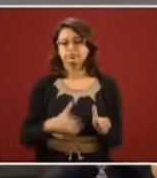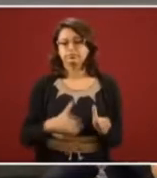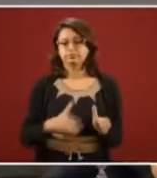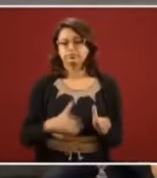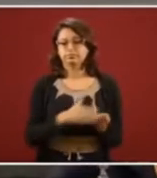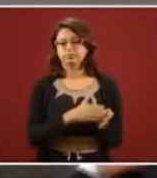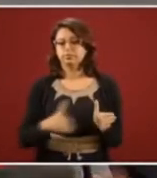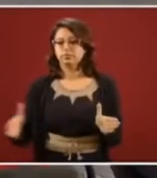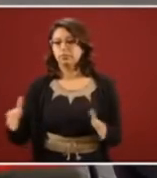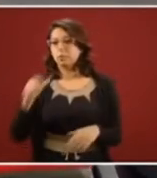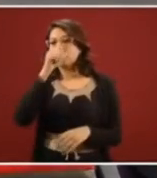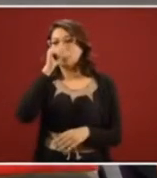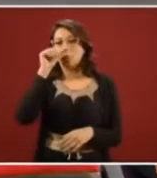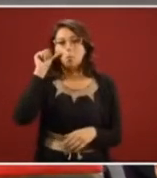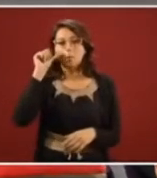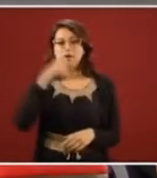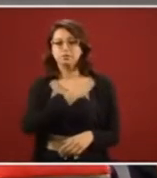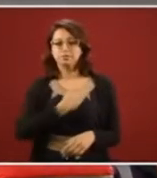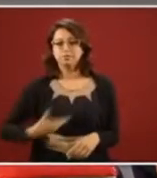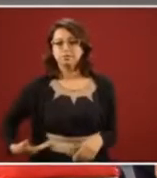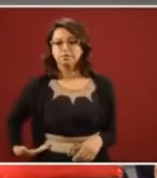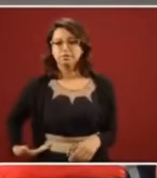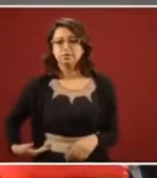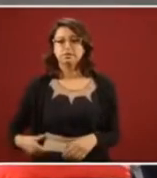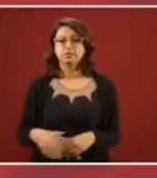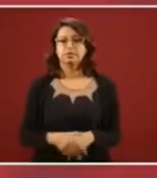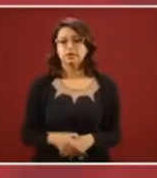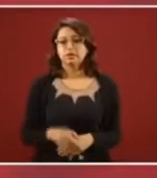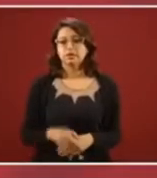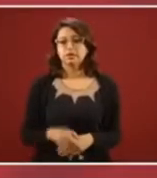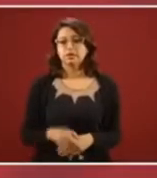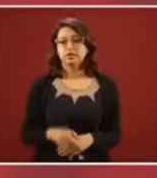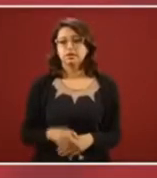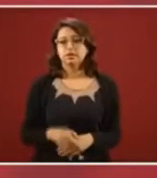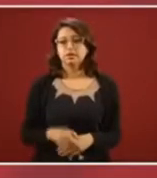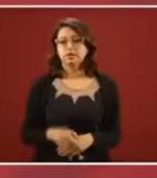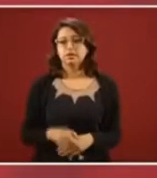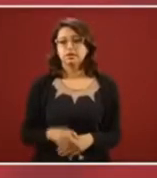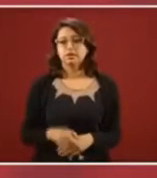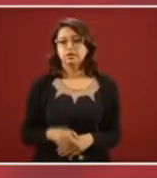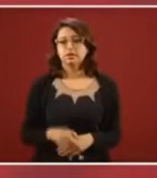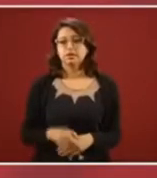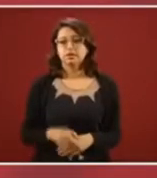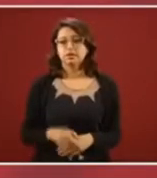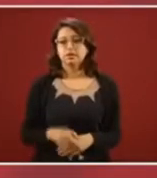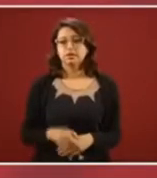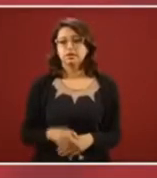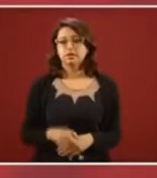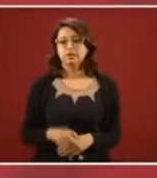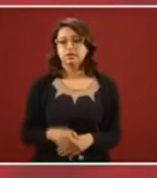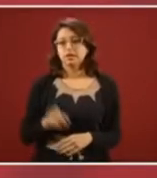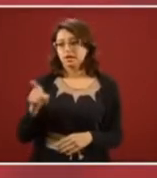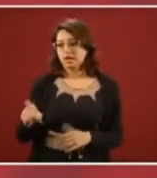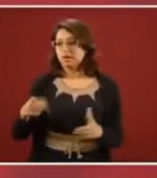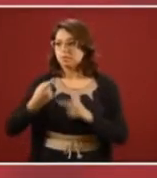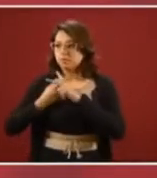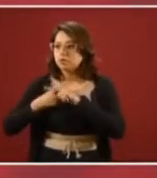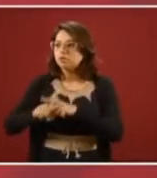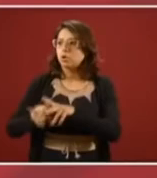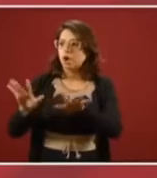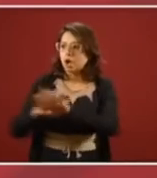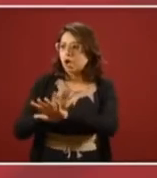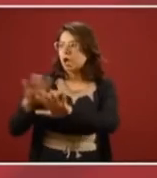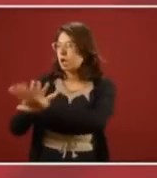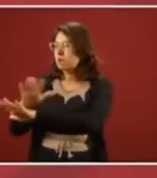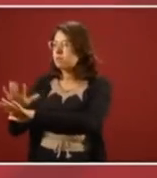juárez y cuando se impulsarán las reformas en when they are worth informado de que se